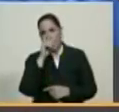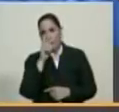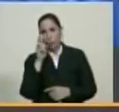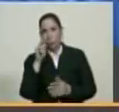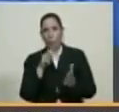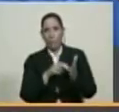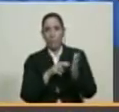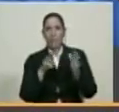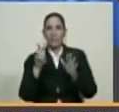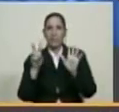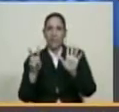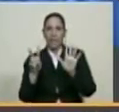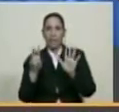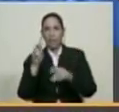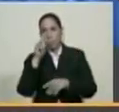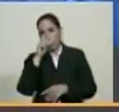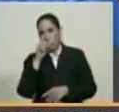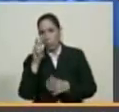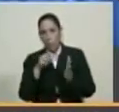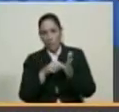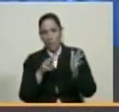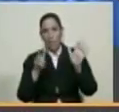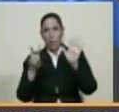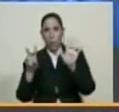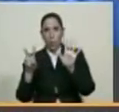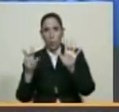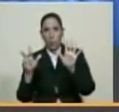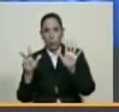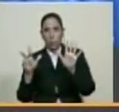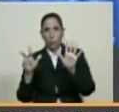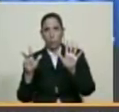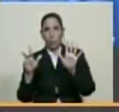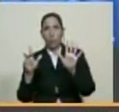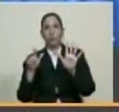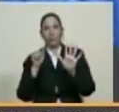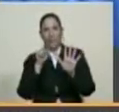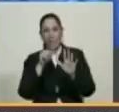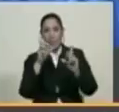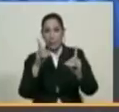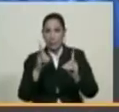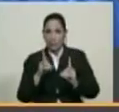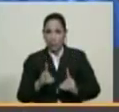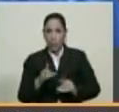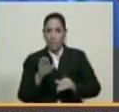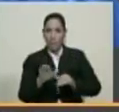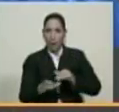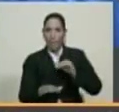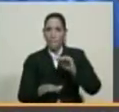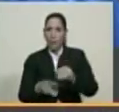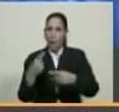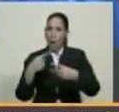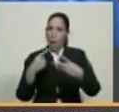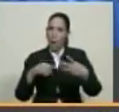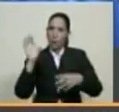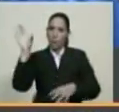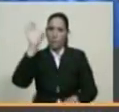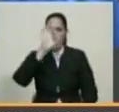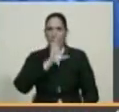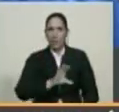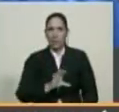se puso en marcha y es una decisión que se pone en marcha en otros, que se ha puesto en marcha en otros países y en otras regiones que